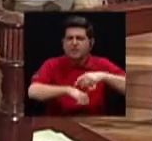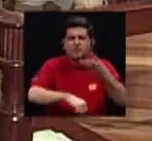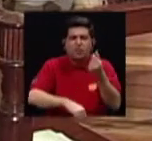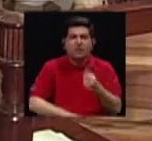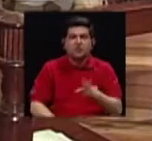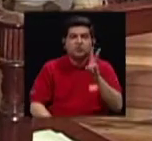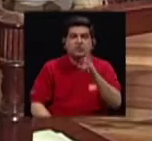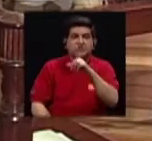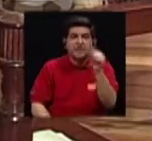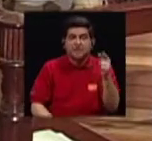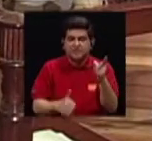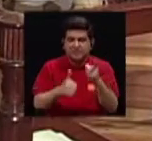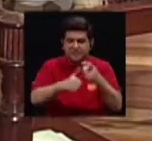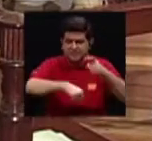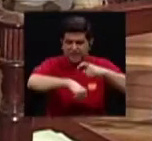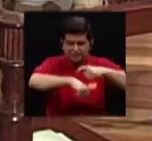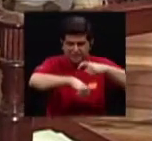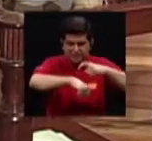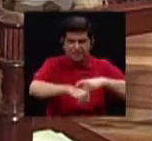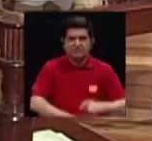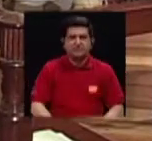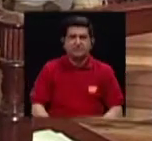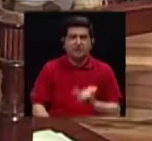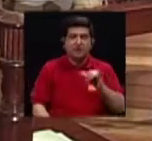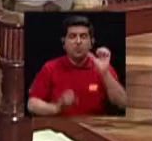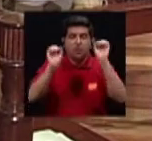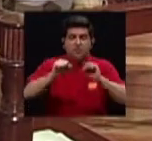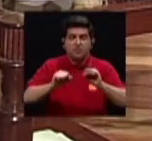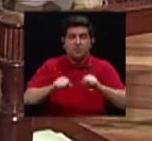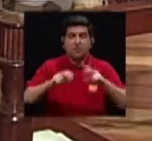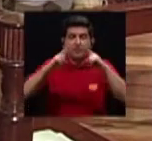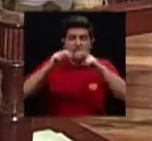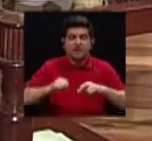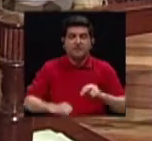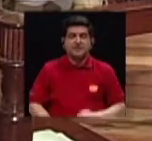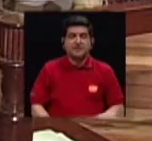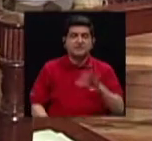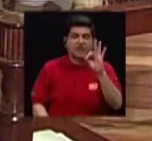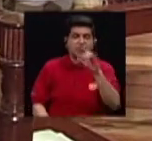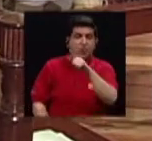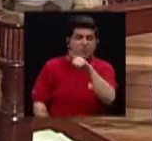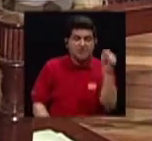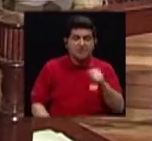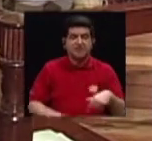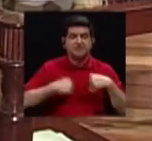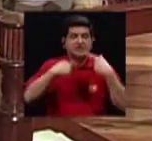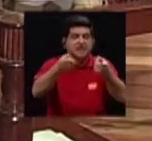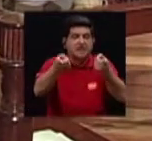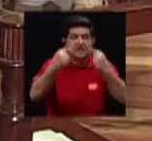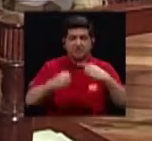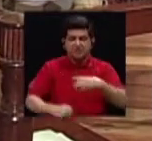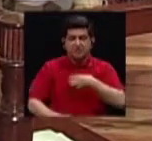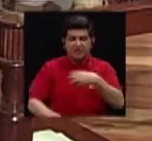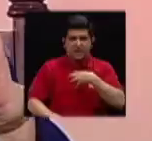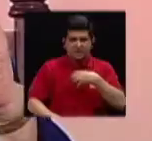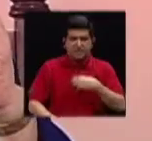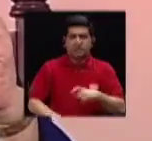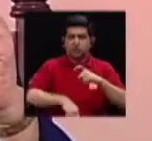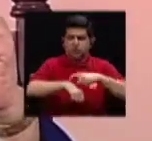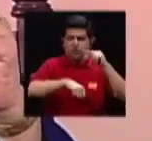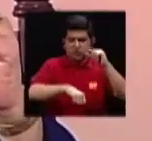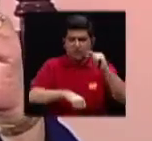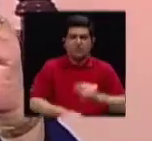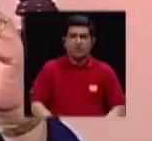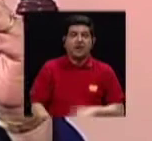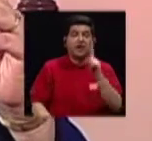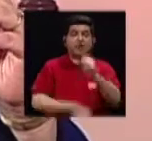en primera instancia, que también se podía medir en 9 meses si iba y venía en apelaciones de la provisional, y más de